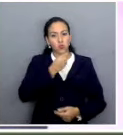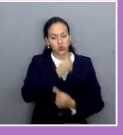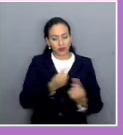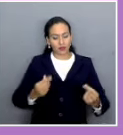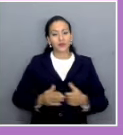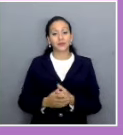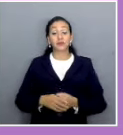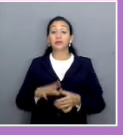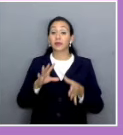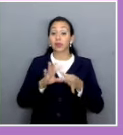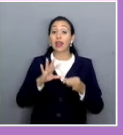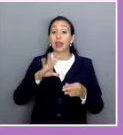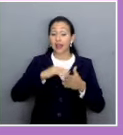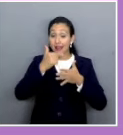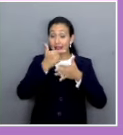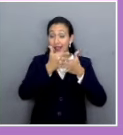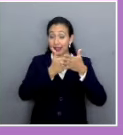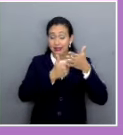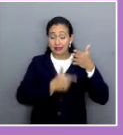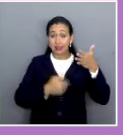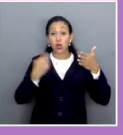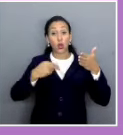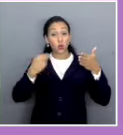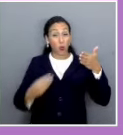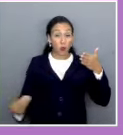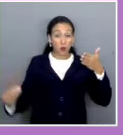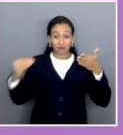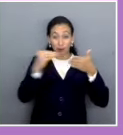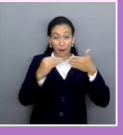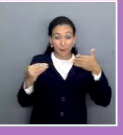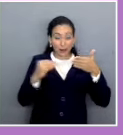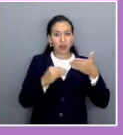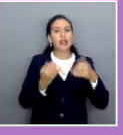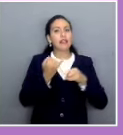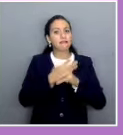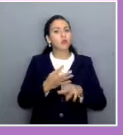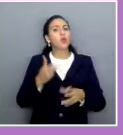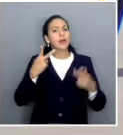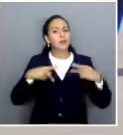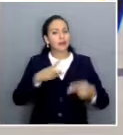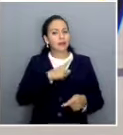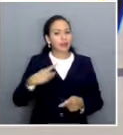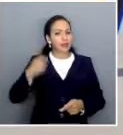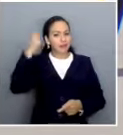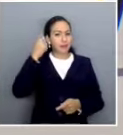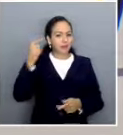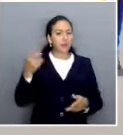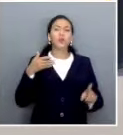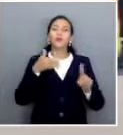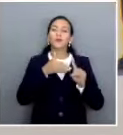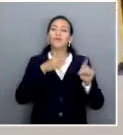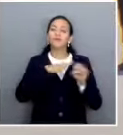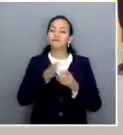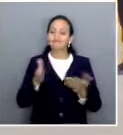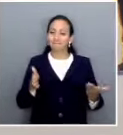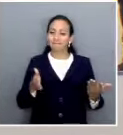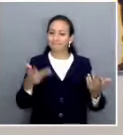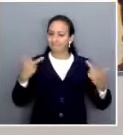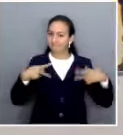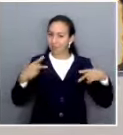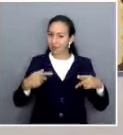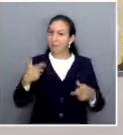datos con nombres e información de los deudores alimentarios, con el objetivo de que se cumpla con dicha